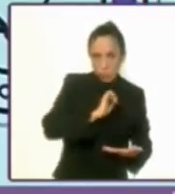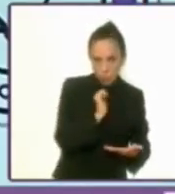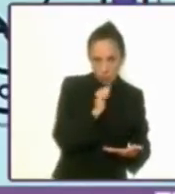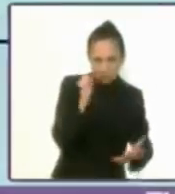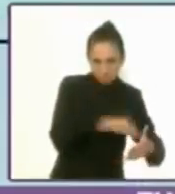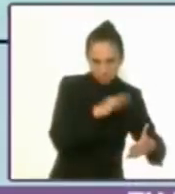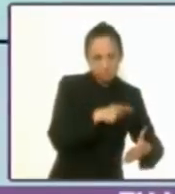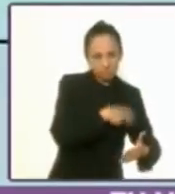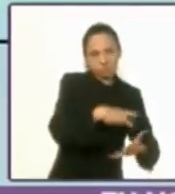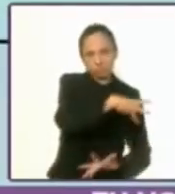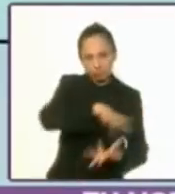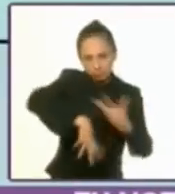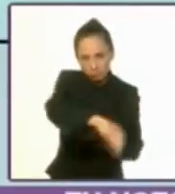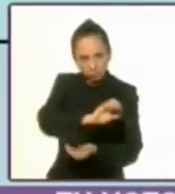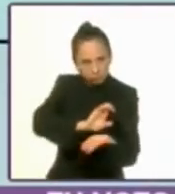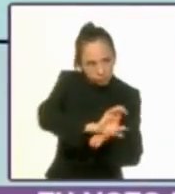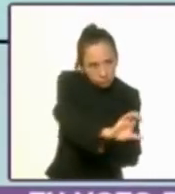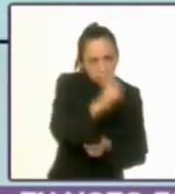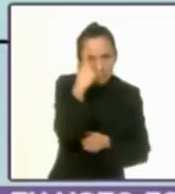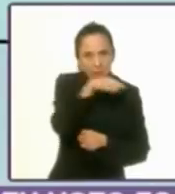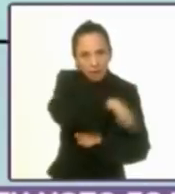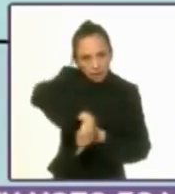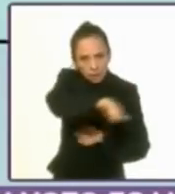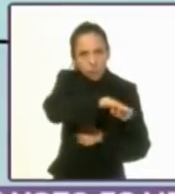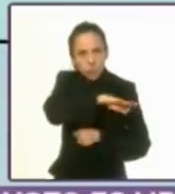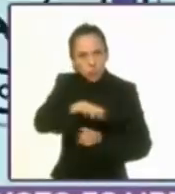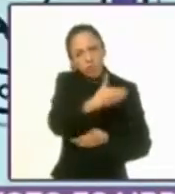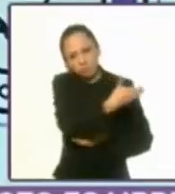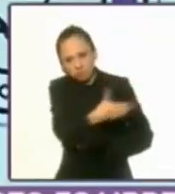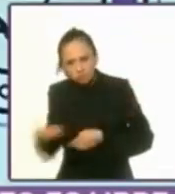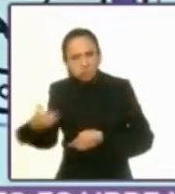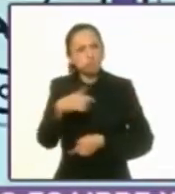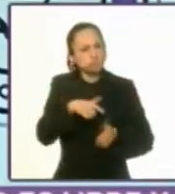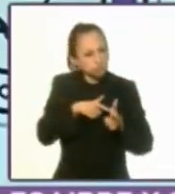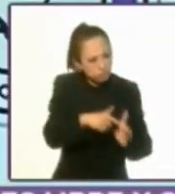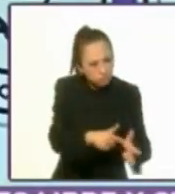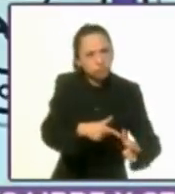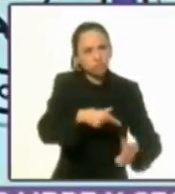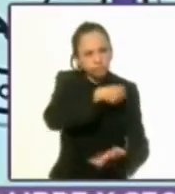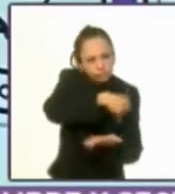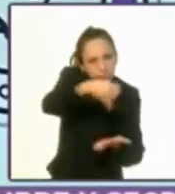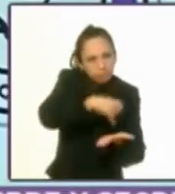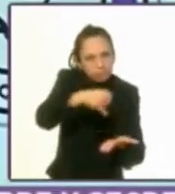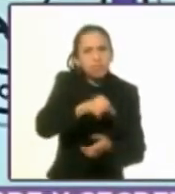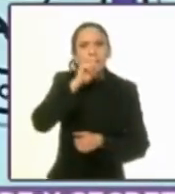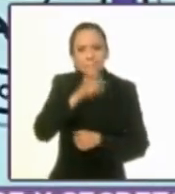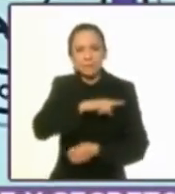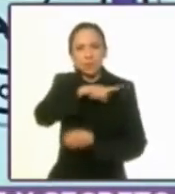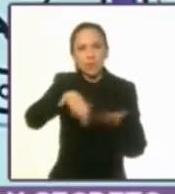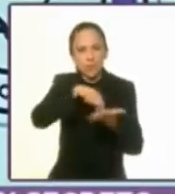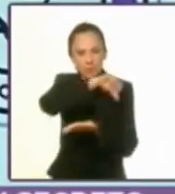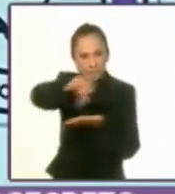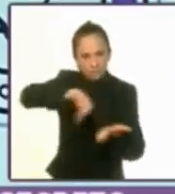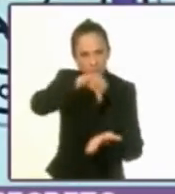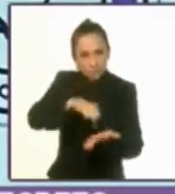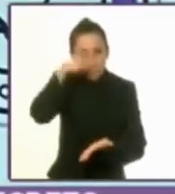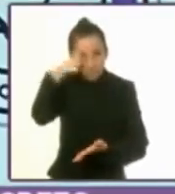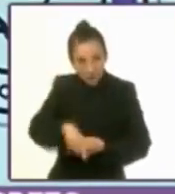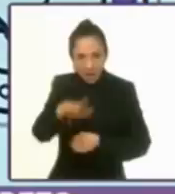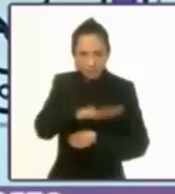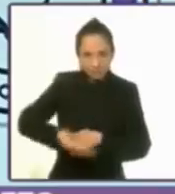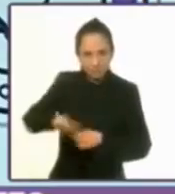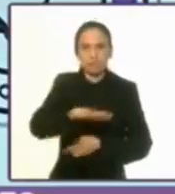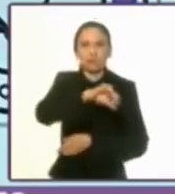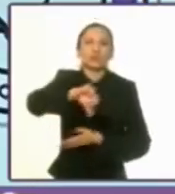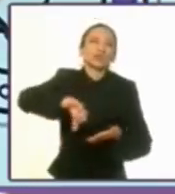ellos puedan seguir cultivando sus cosechas crear es centros integrales de abasto metropolitano para que todas